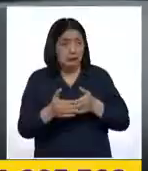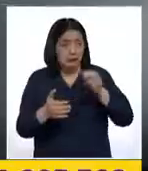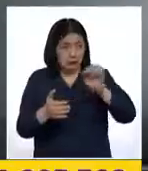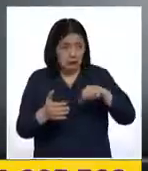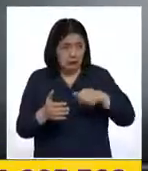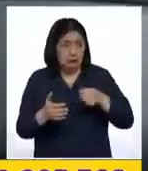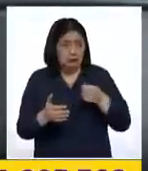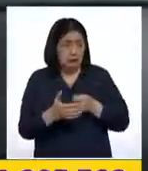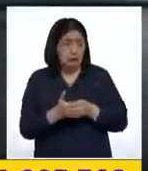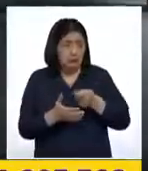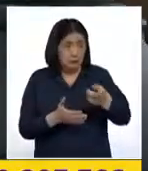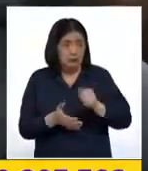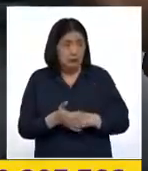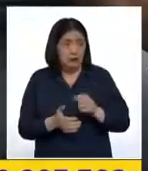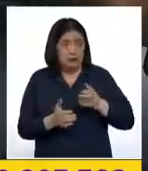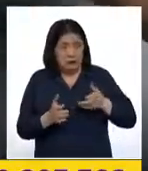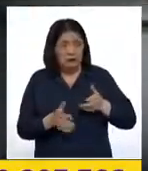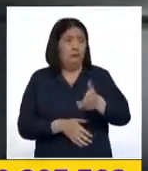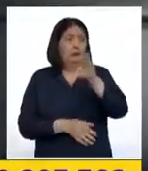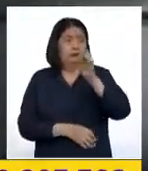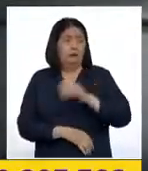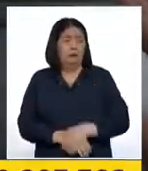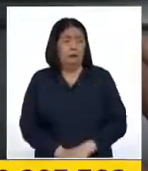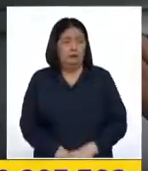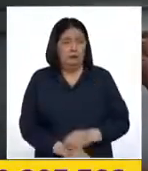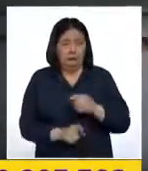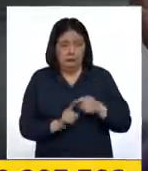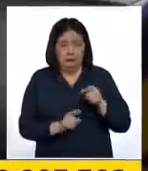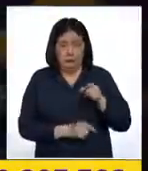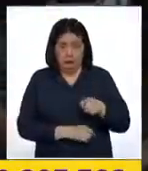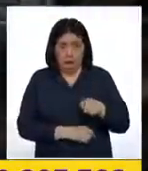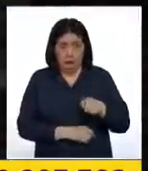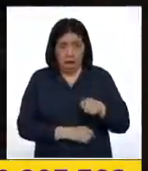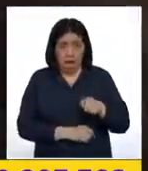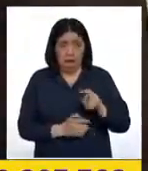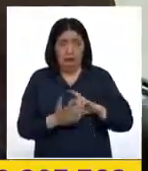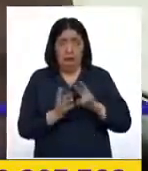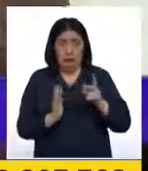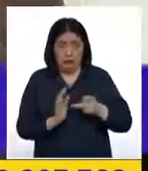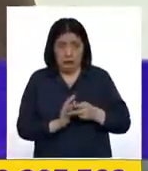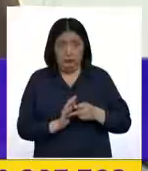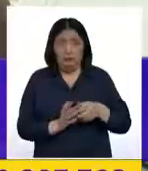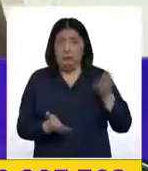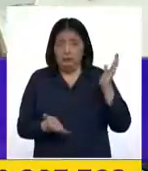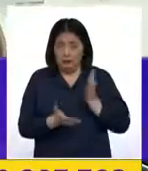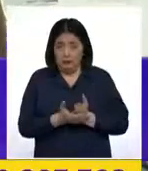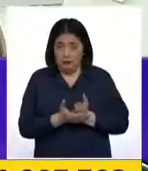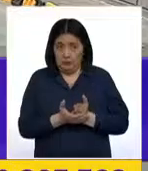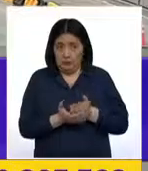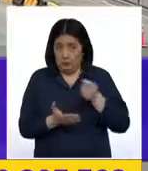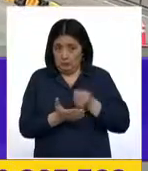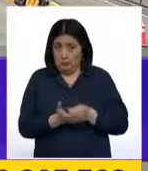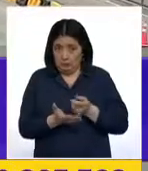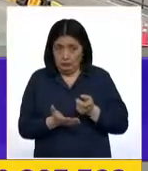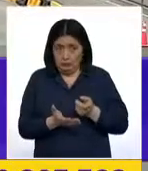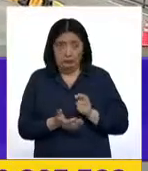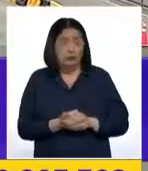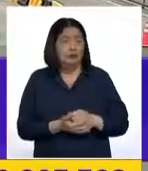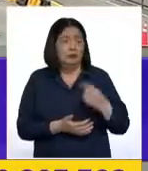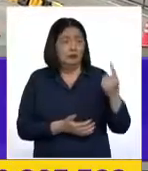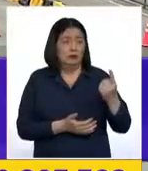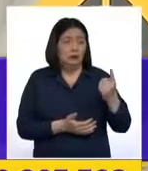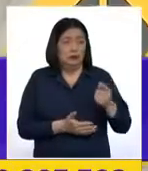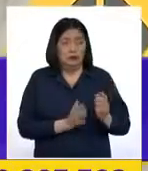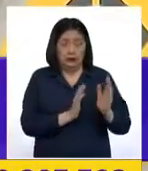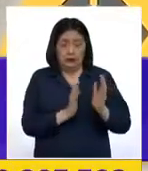así aceleran a toda velocidad. Pero esto implica una sanción, una multa. En cada garita